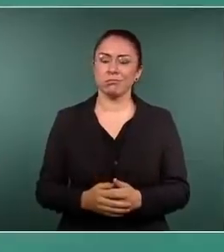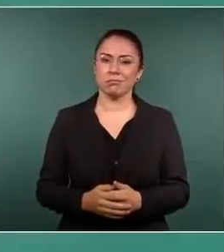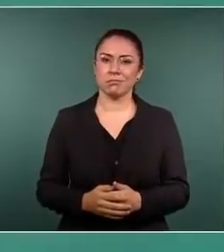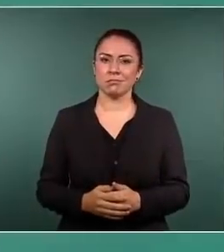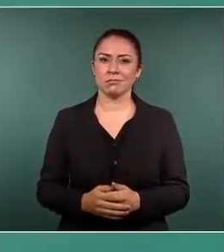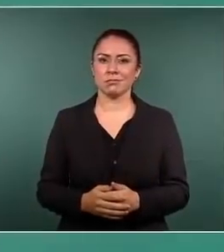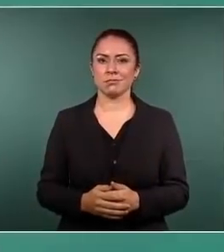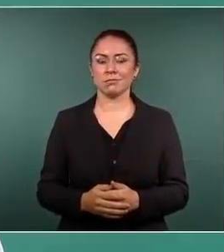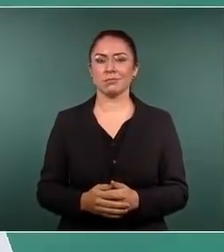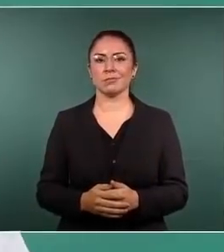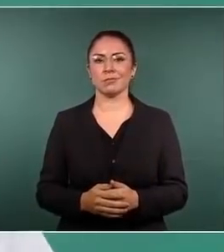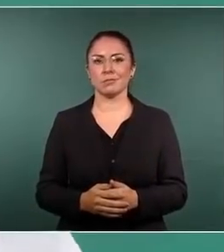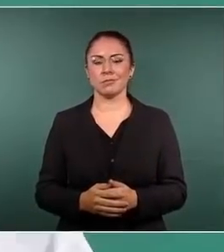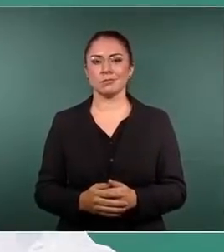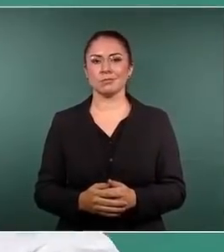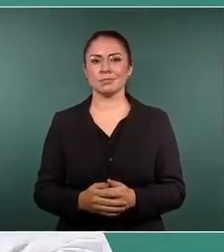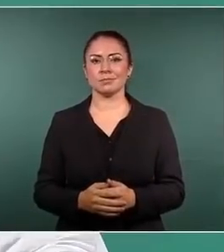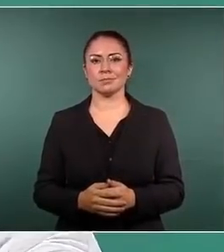que tiene